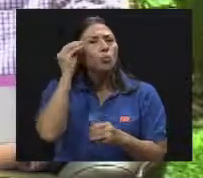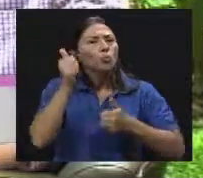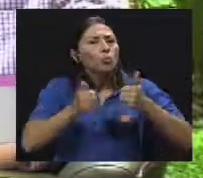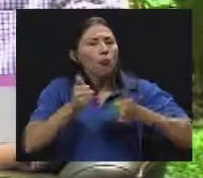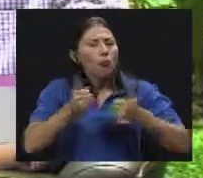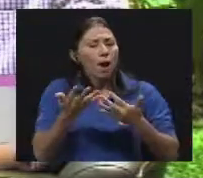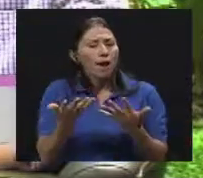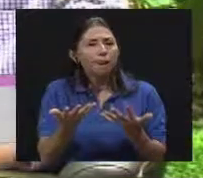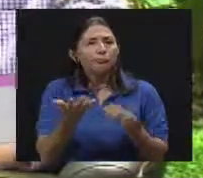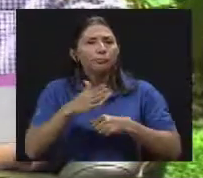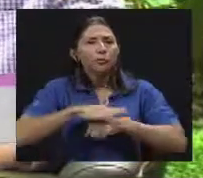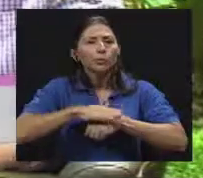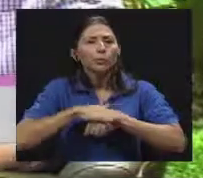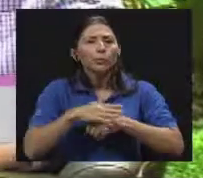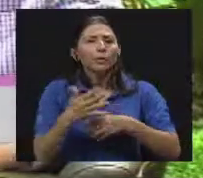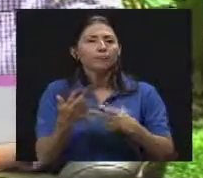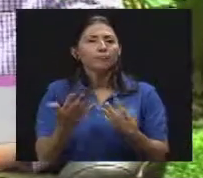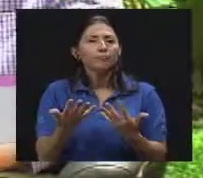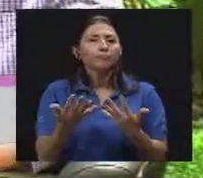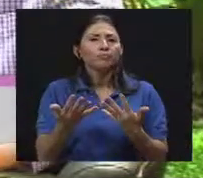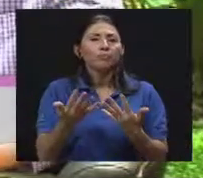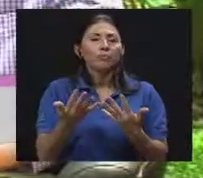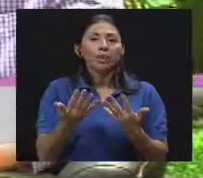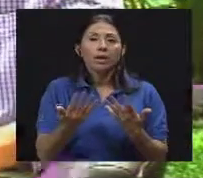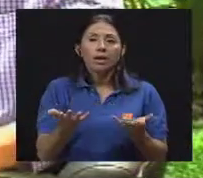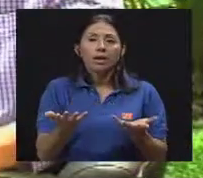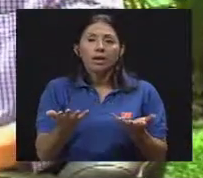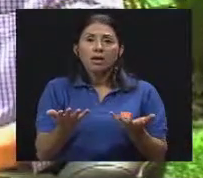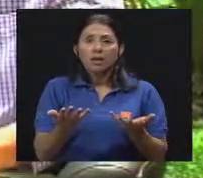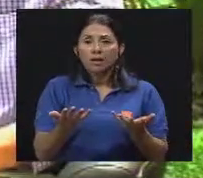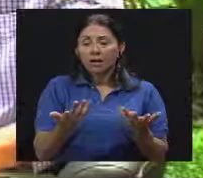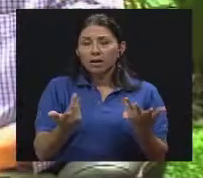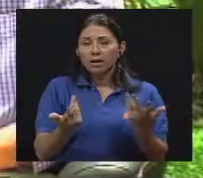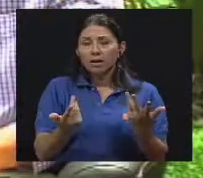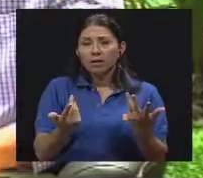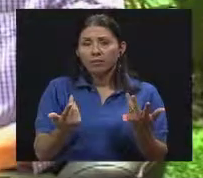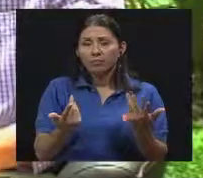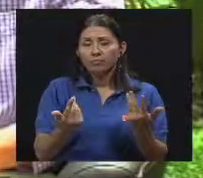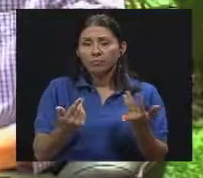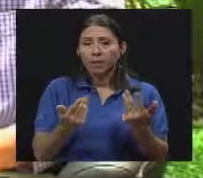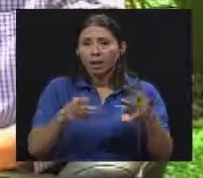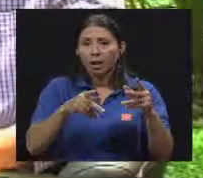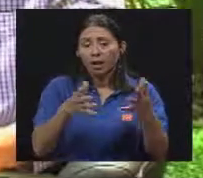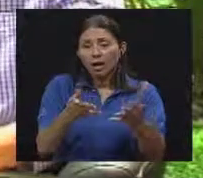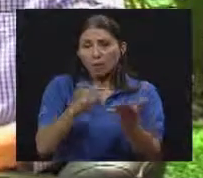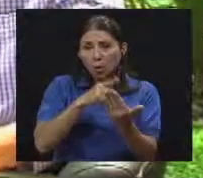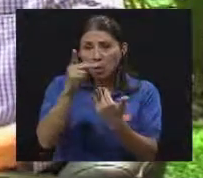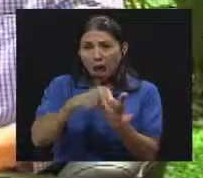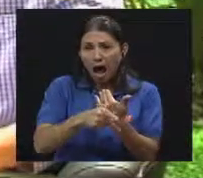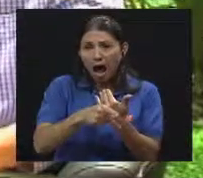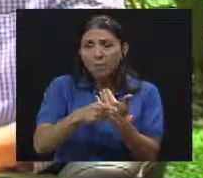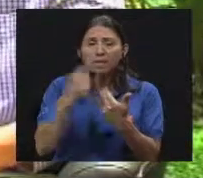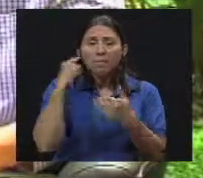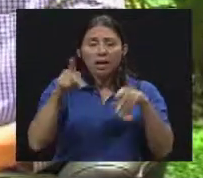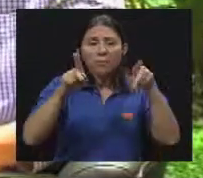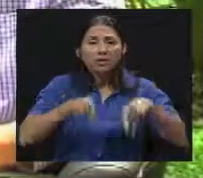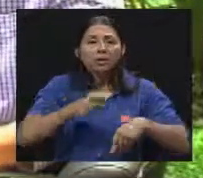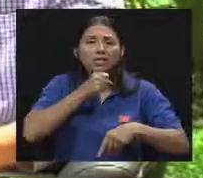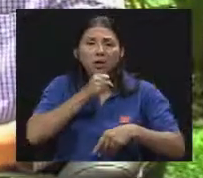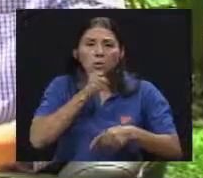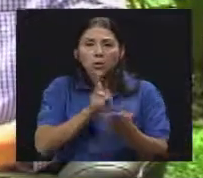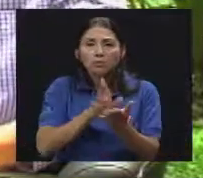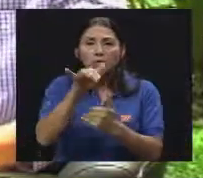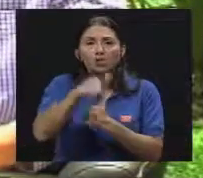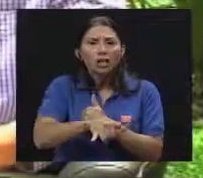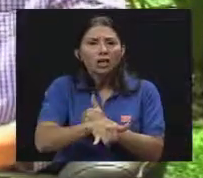respecto a el impacto que ha podido tener en la población adulta mayor estos programas y estos